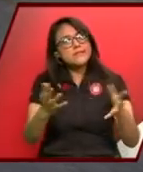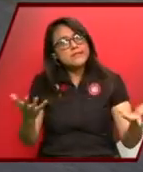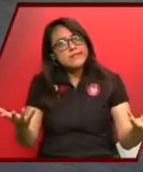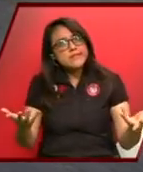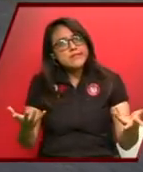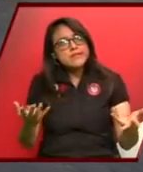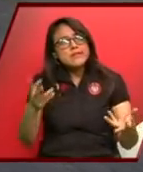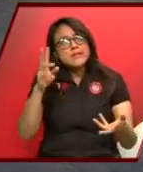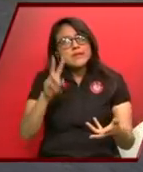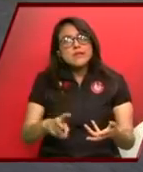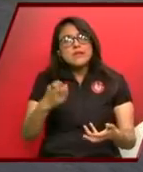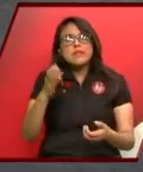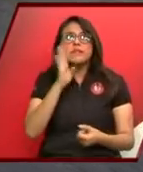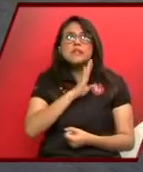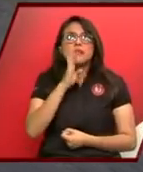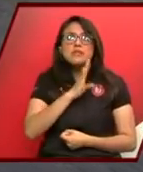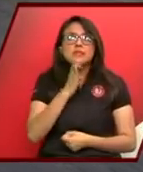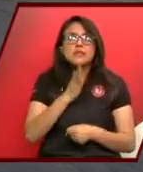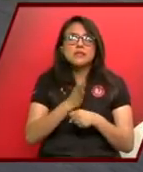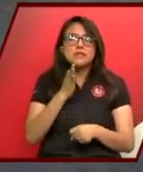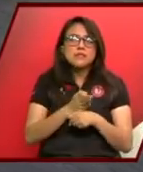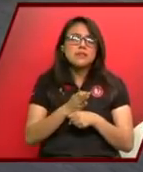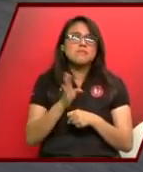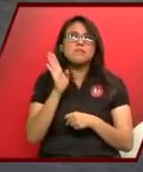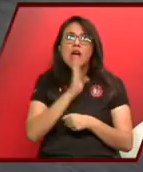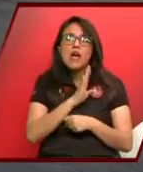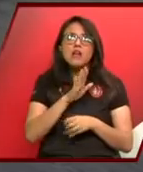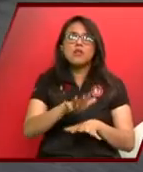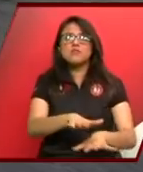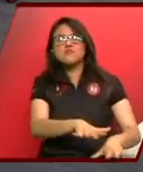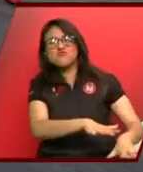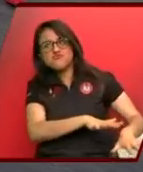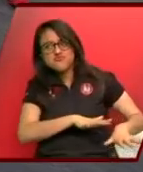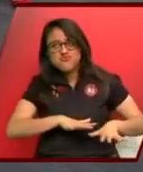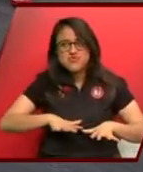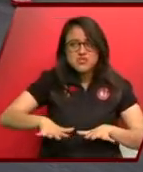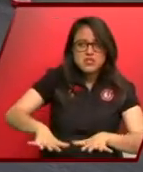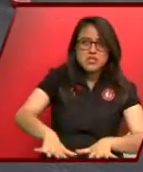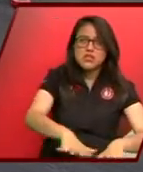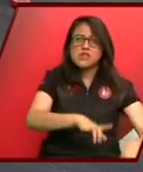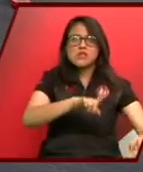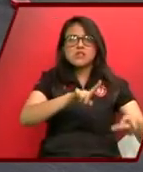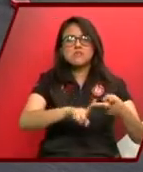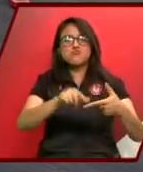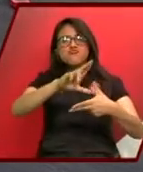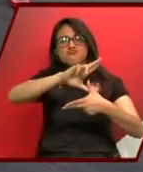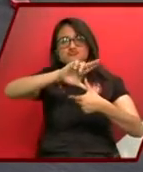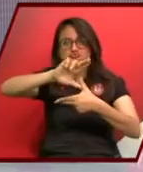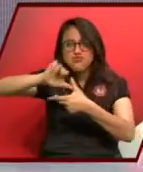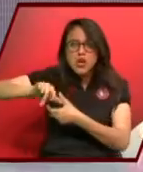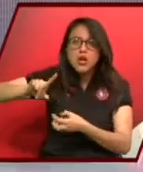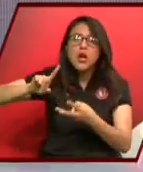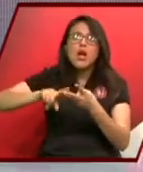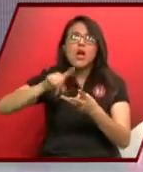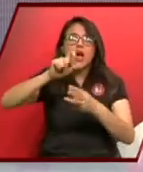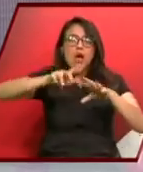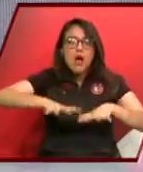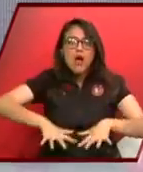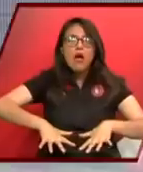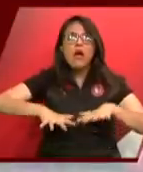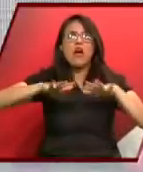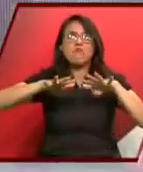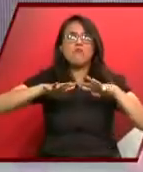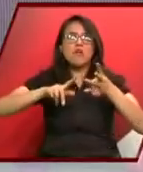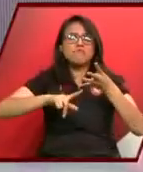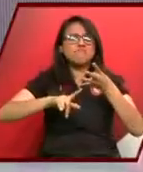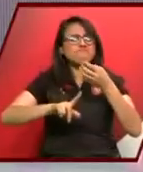Ay, ahorita lo que necesitamos son lugares para estudiar. Los sismos, la entrada de huracanes, inundaciones, pues